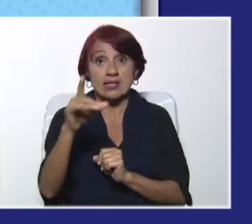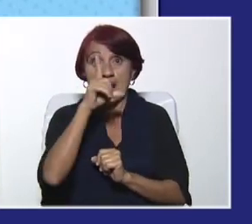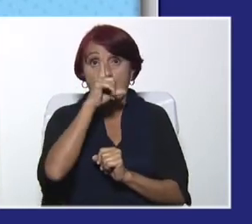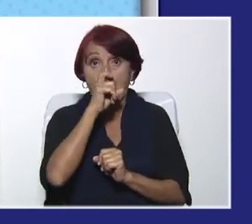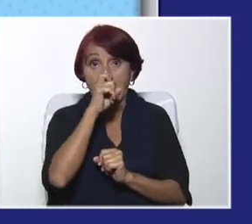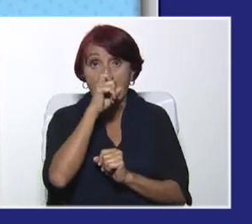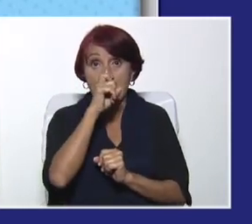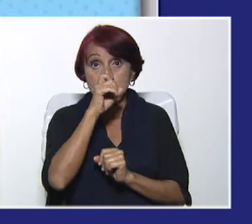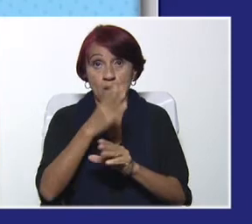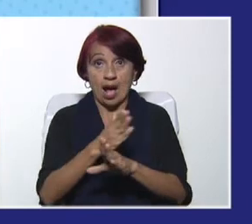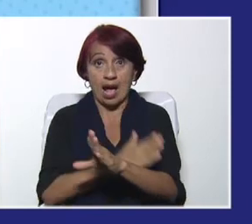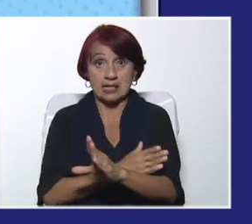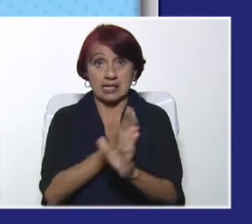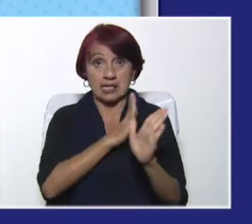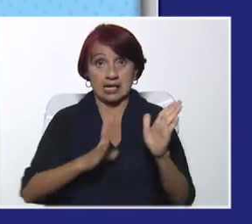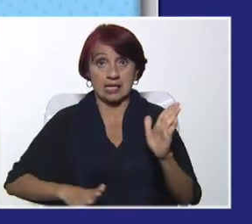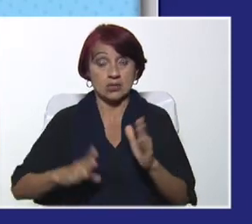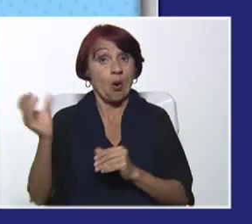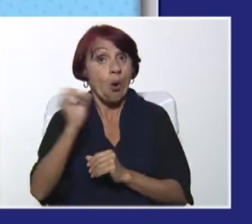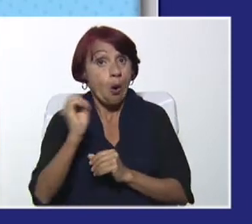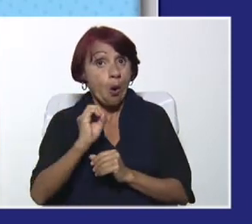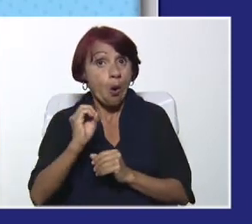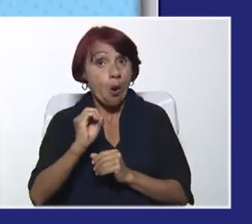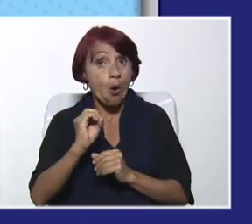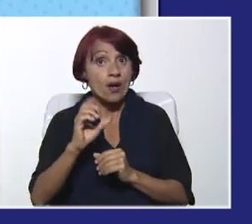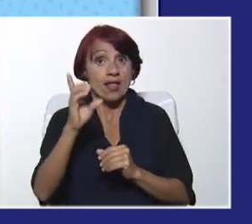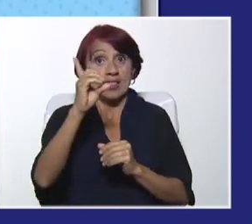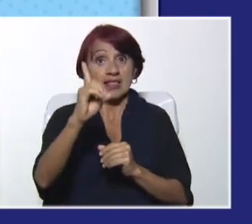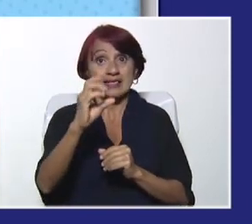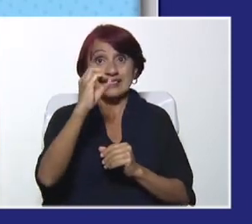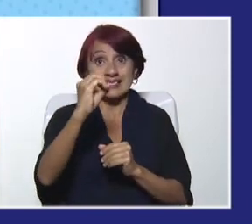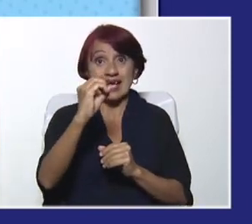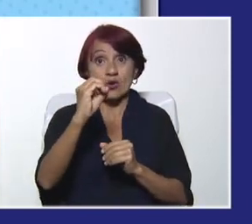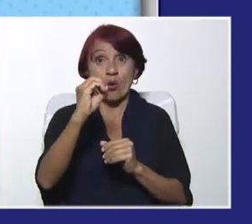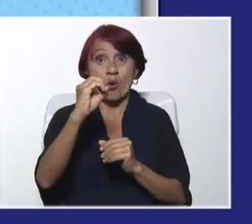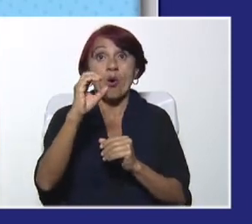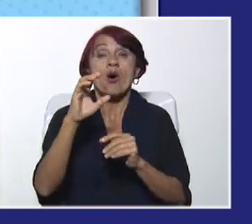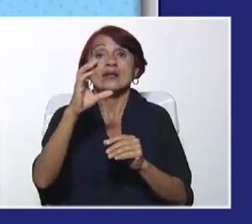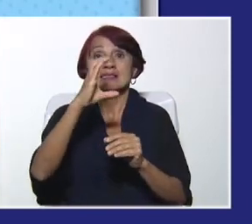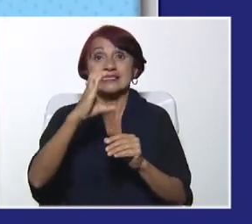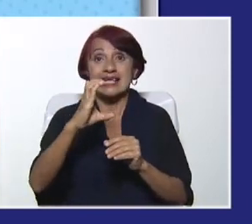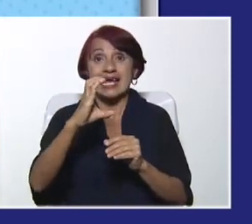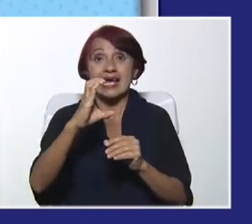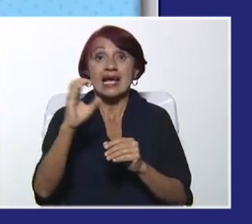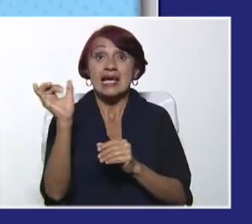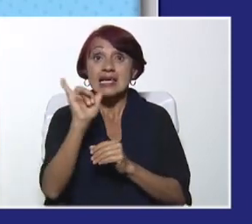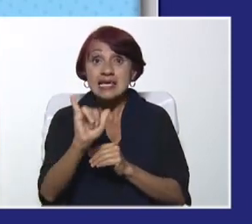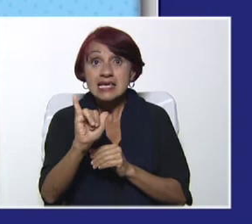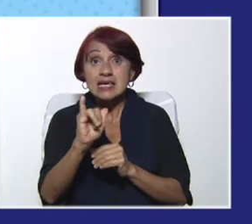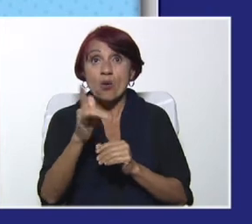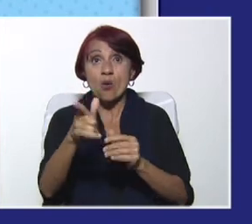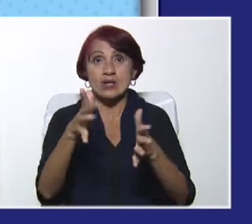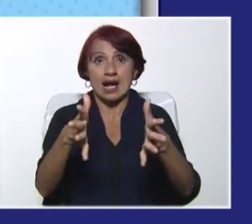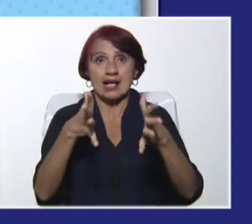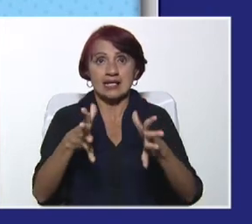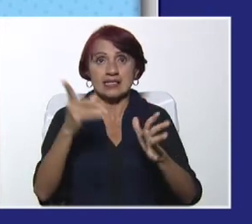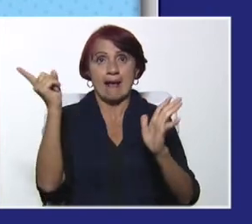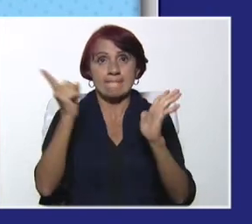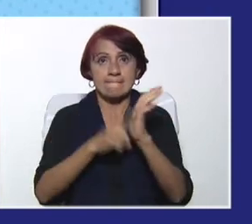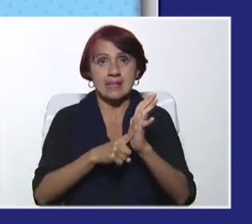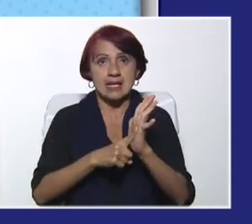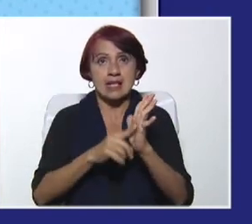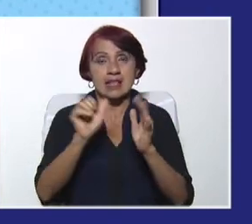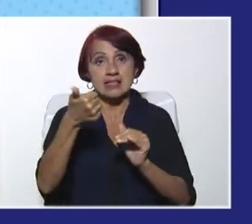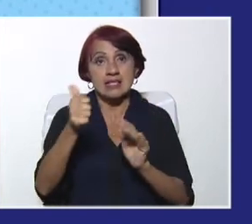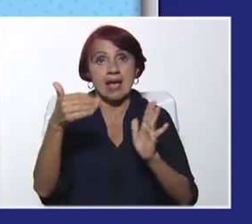150 años antes de Cristo o 0 grados Celsius, bajo cero y una ganancia de